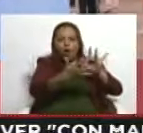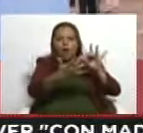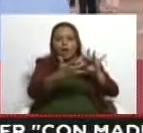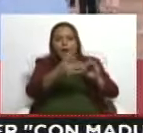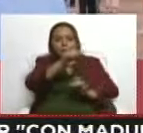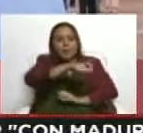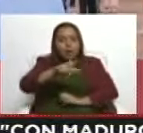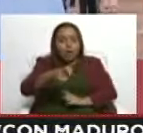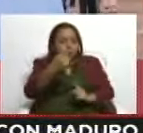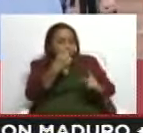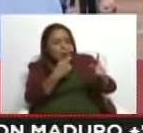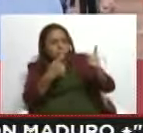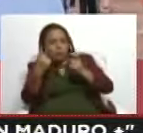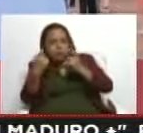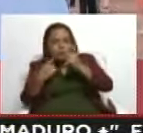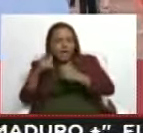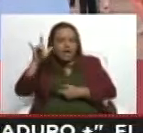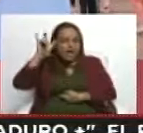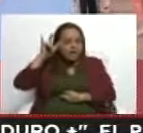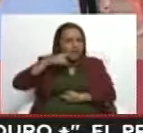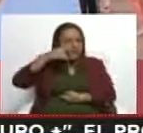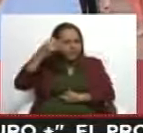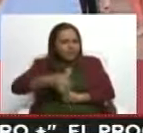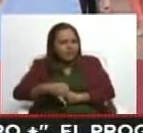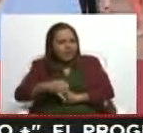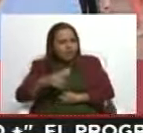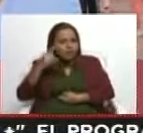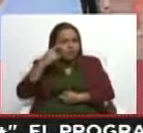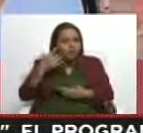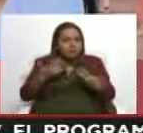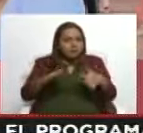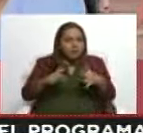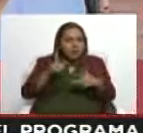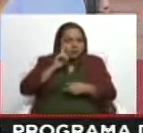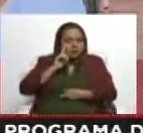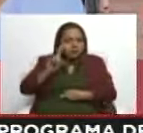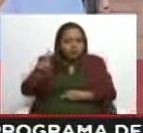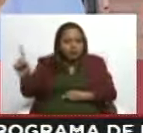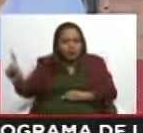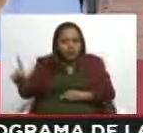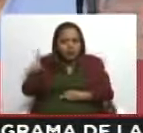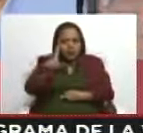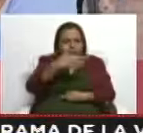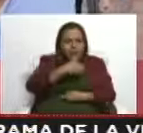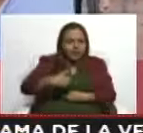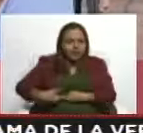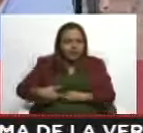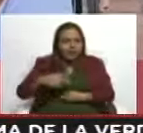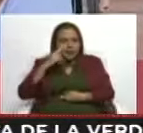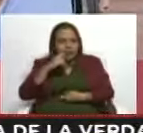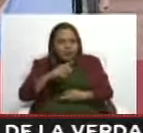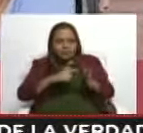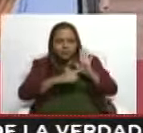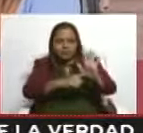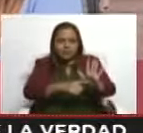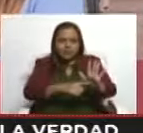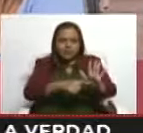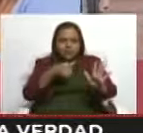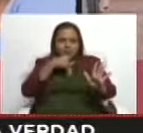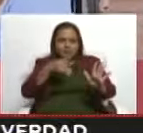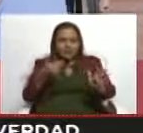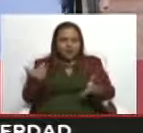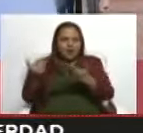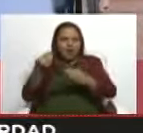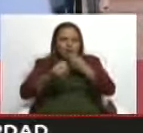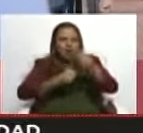me está preguntando en Instagram que si realmente Nayle se asustó mucho cuando apareció el presidente de repente. Vamos con las fuentes vivas, señora Nayle, por favor. ¿Cómo